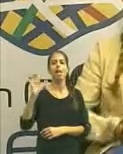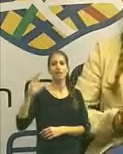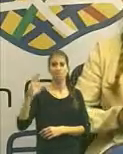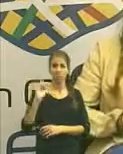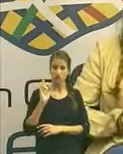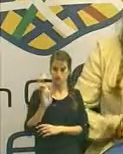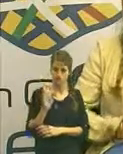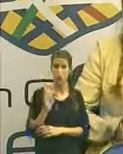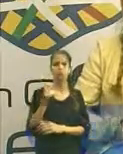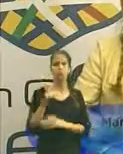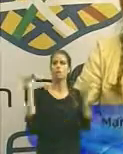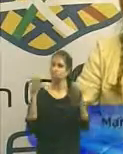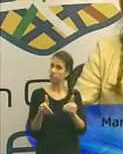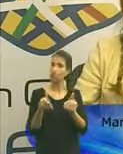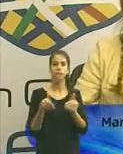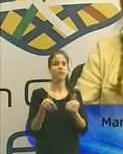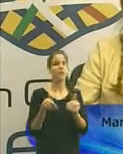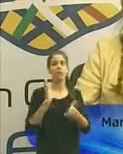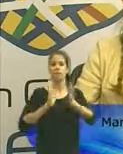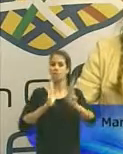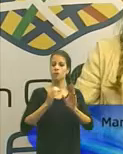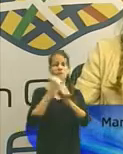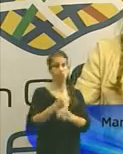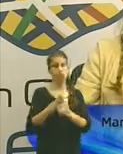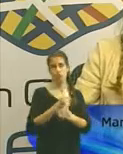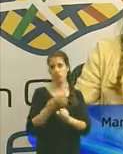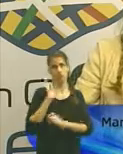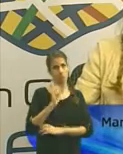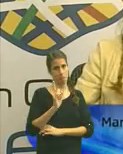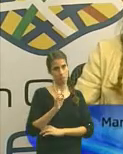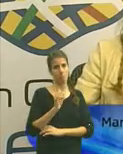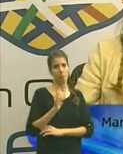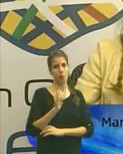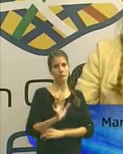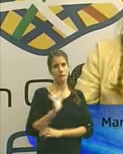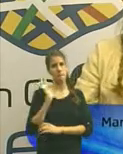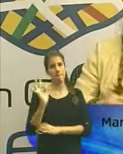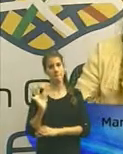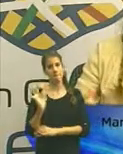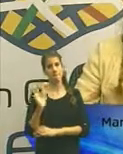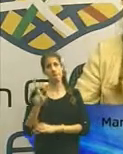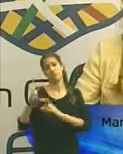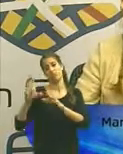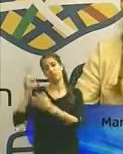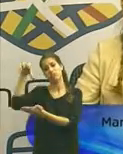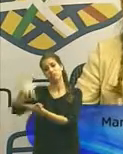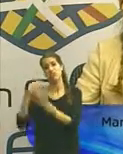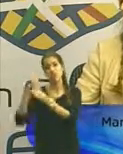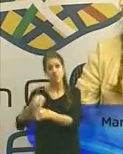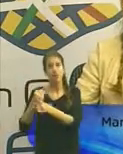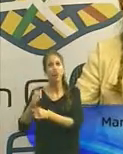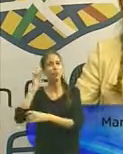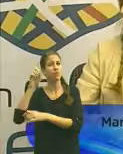dedica exclusivamente a este tipo de intervención, y luego hay diferentes hípicas, que bueno,